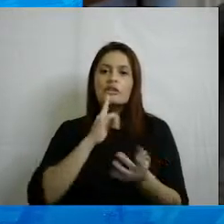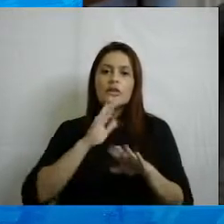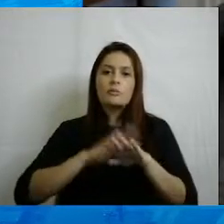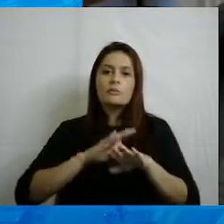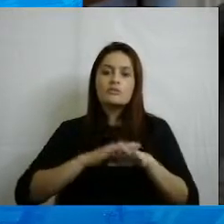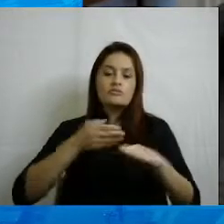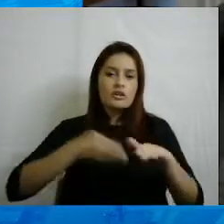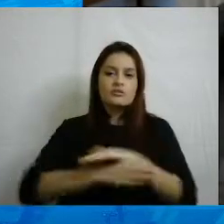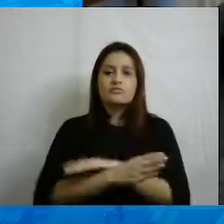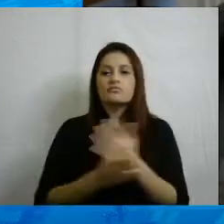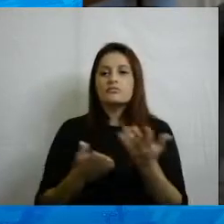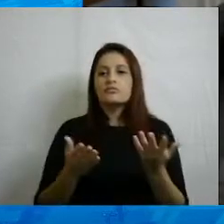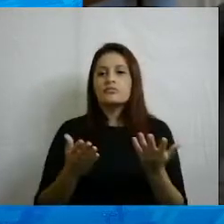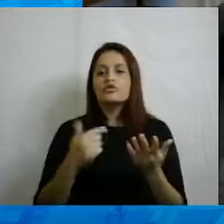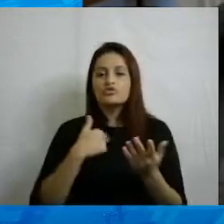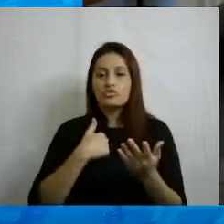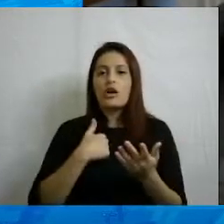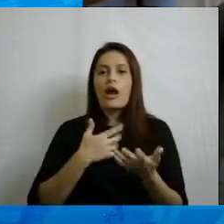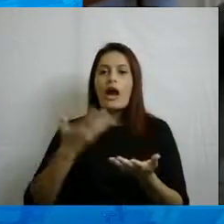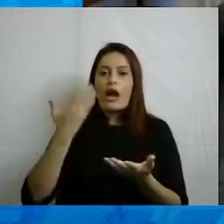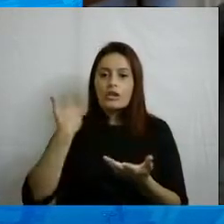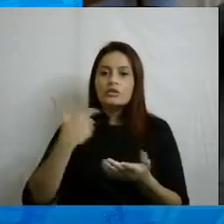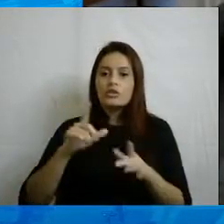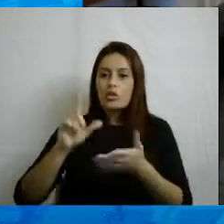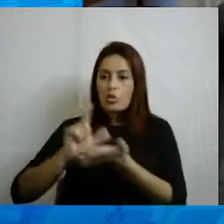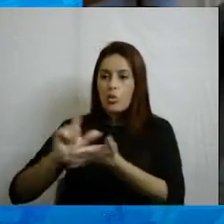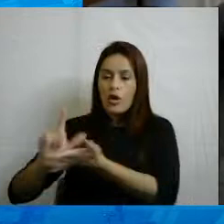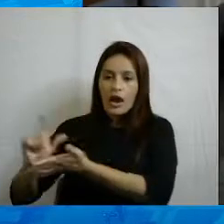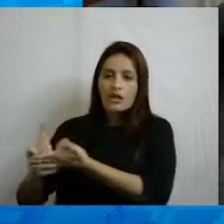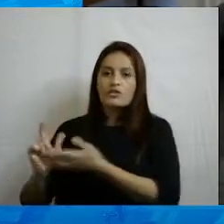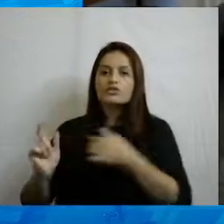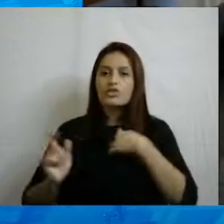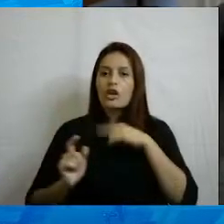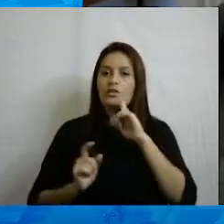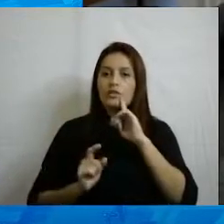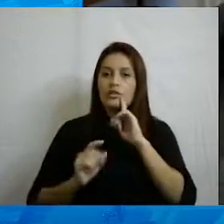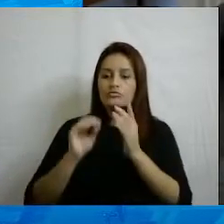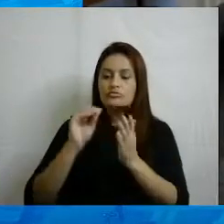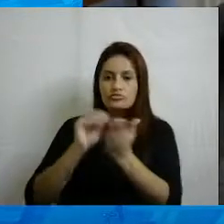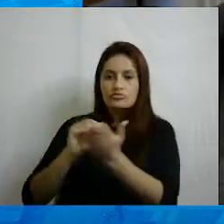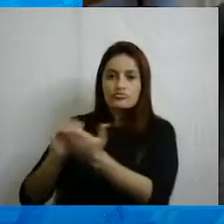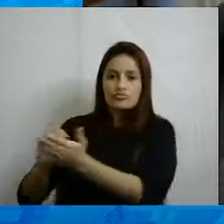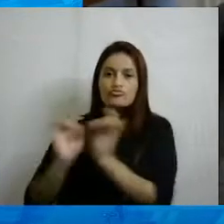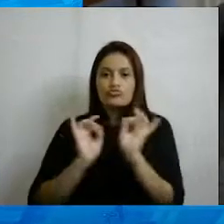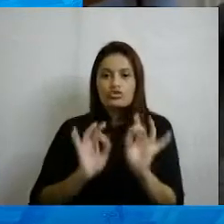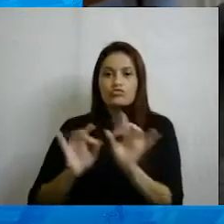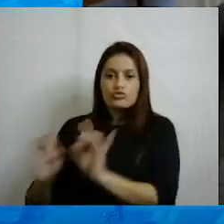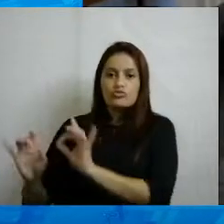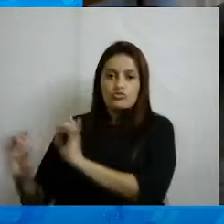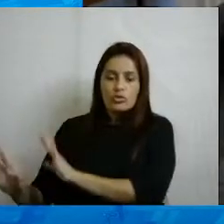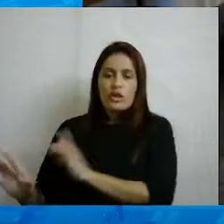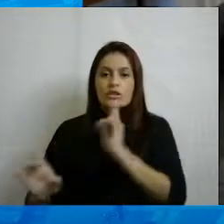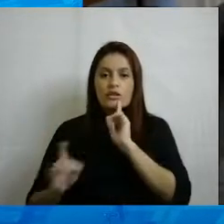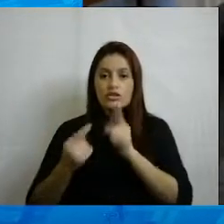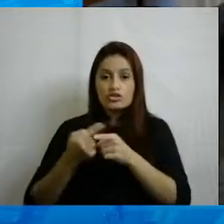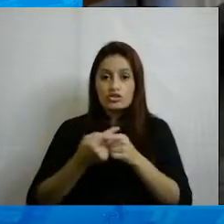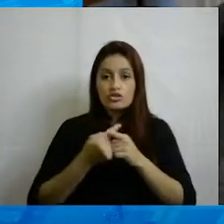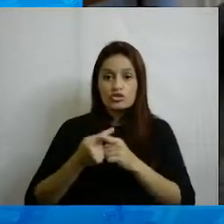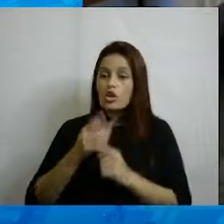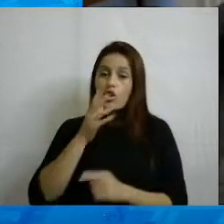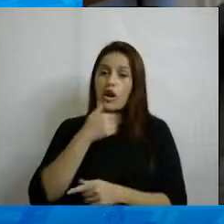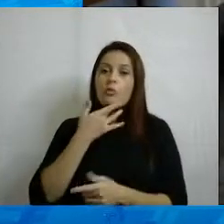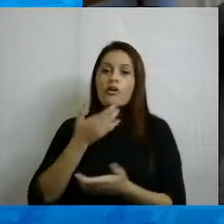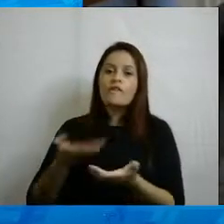en el boulevard, siendo que yo tengo los espacios, supuestamente son designados, que ya estaban designados y los socios no están porque